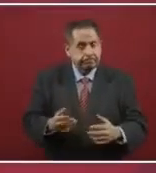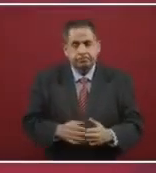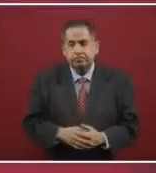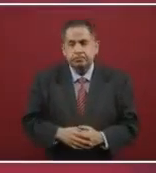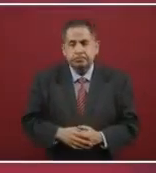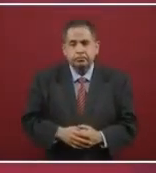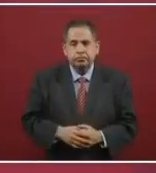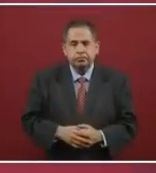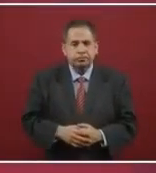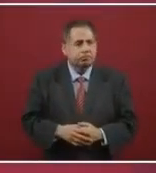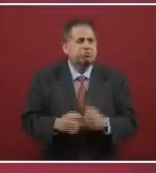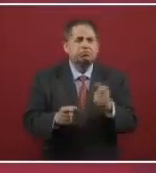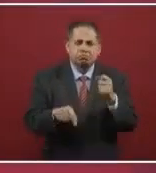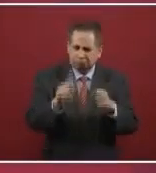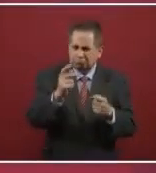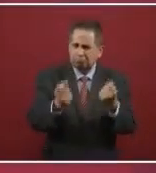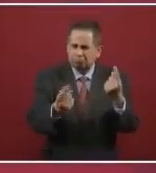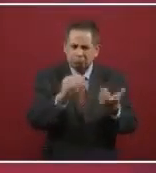con todo.